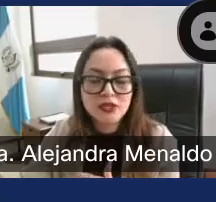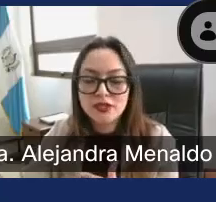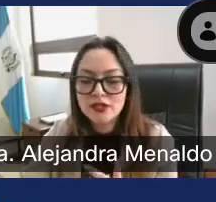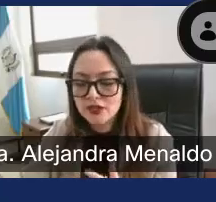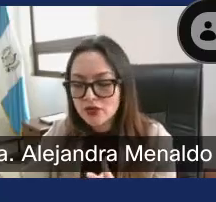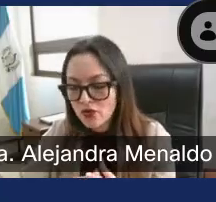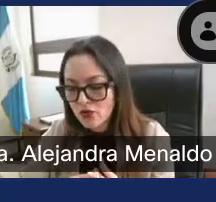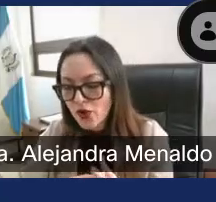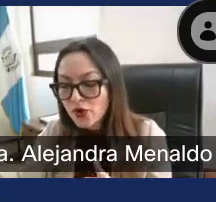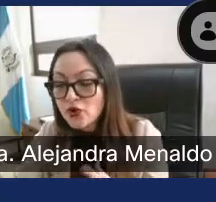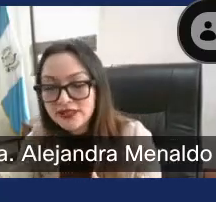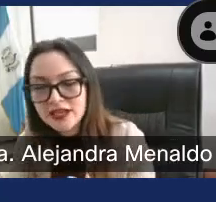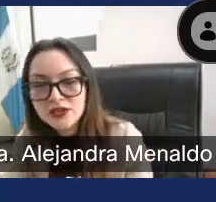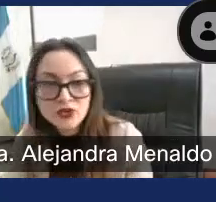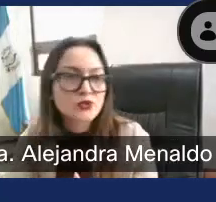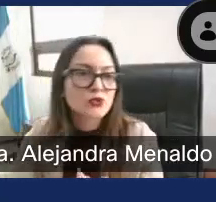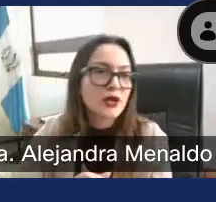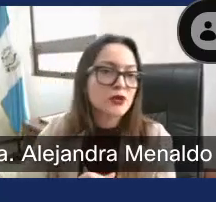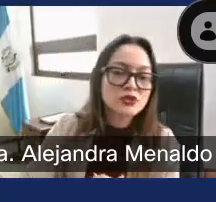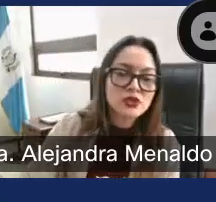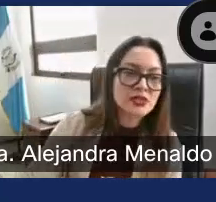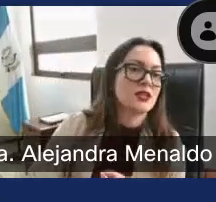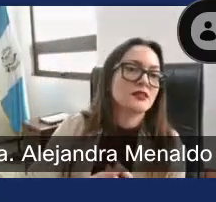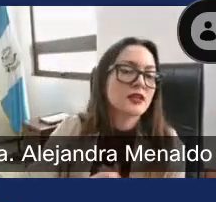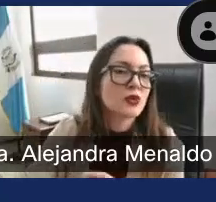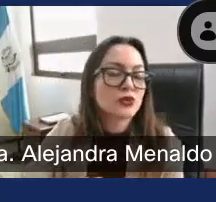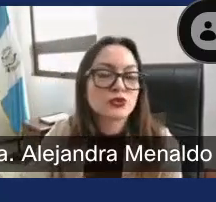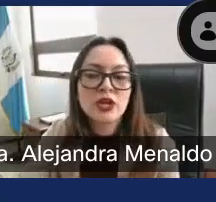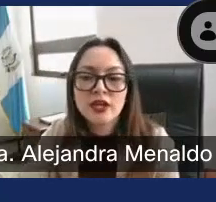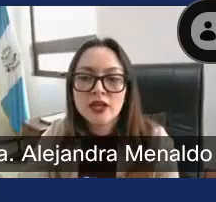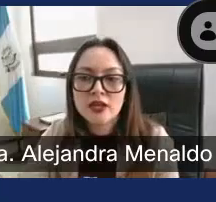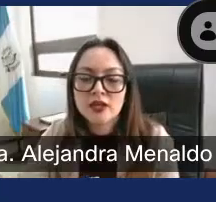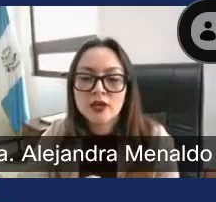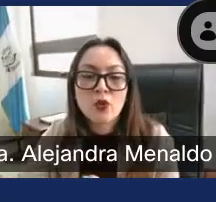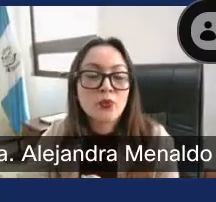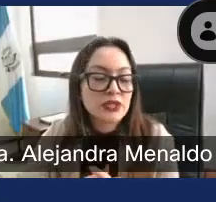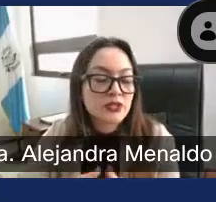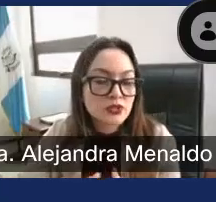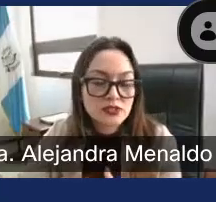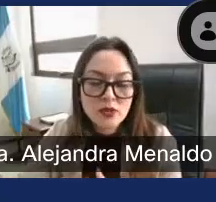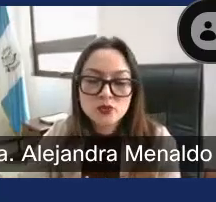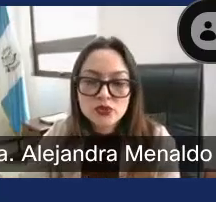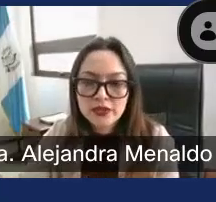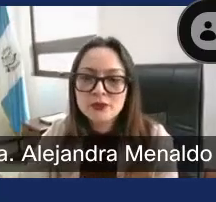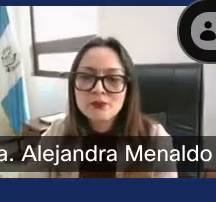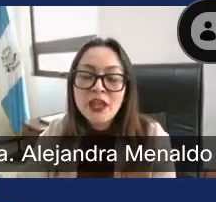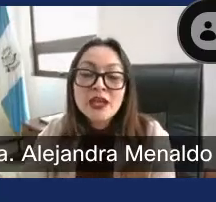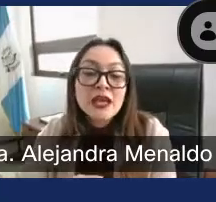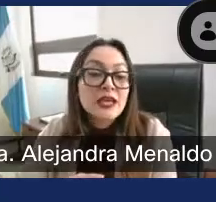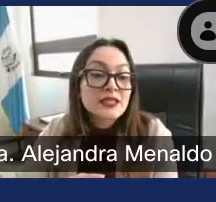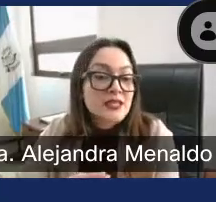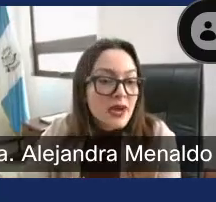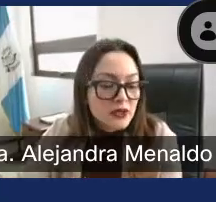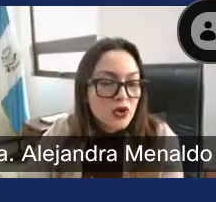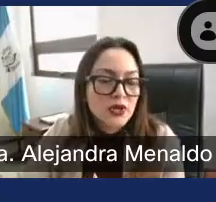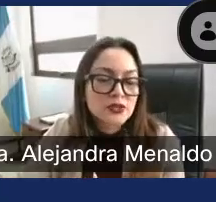acertado y no va a traer los resultados estratégicos o políticos que estamos buscando.